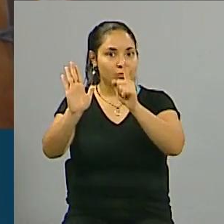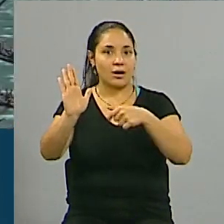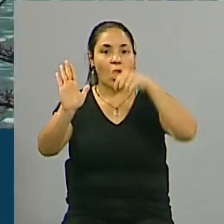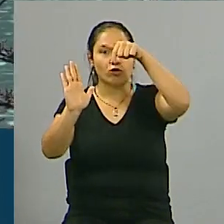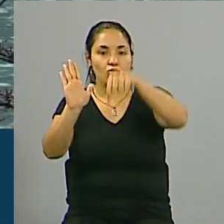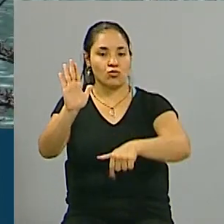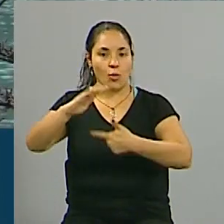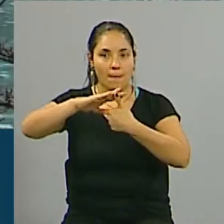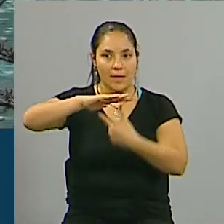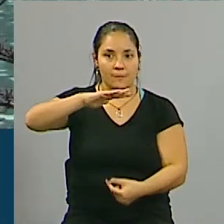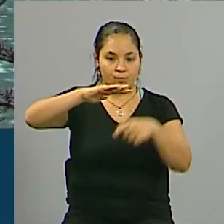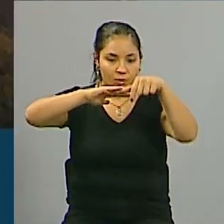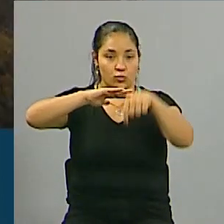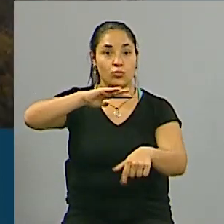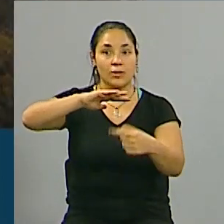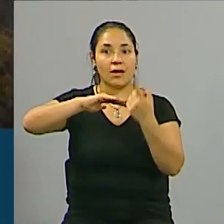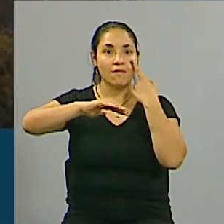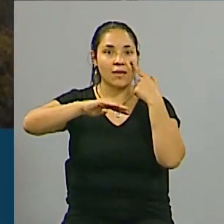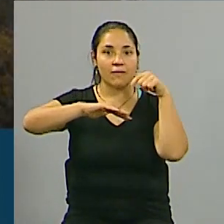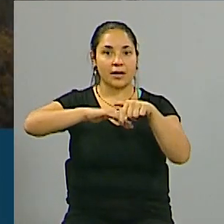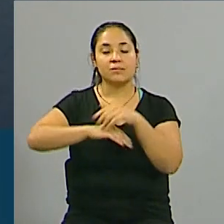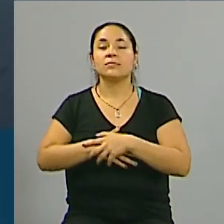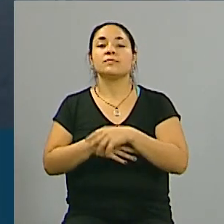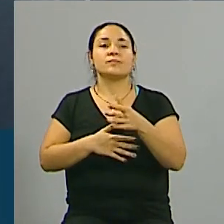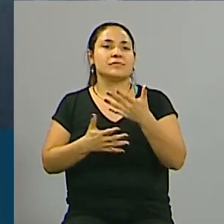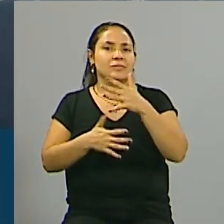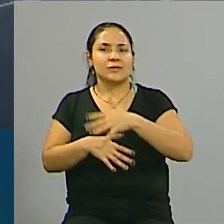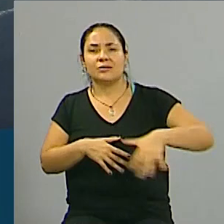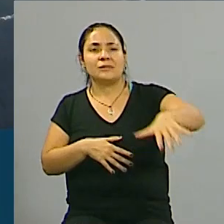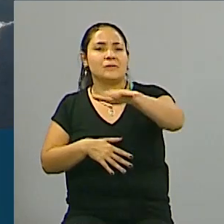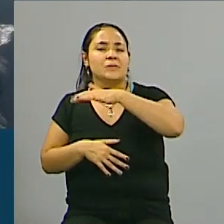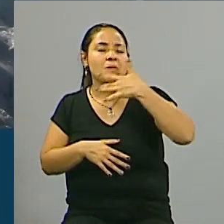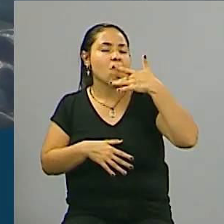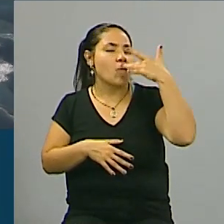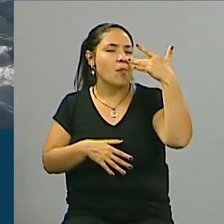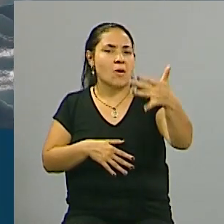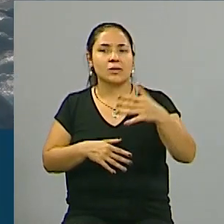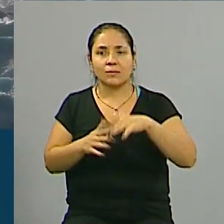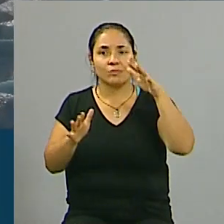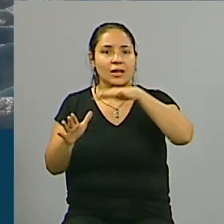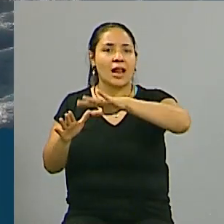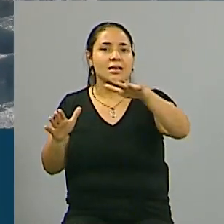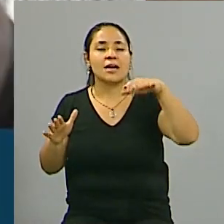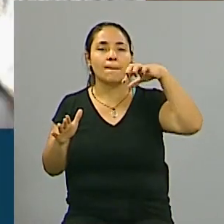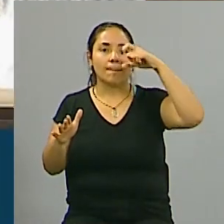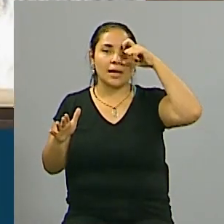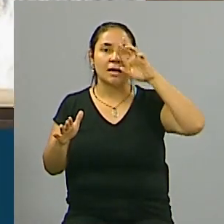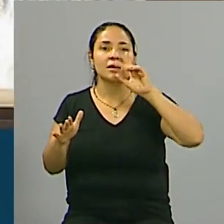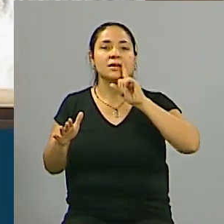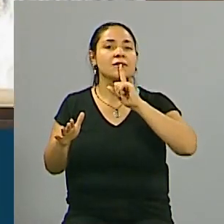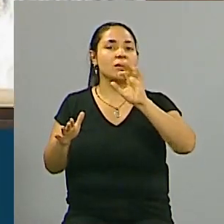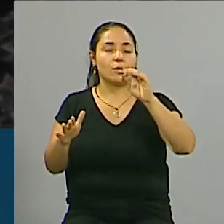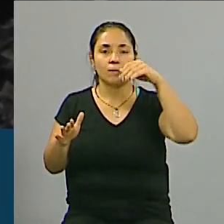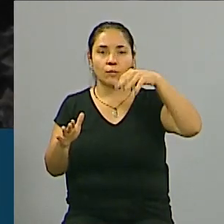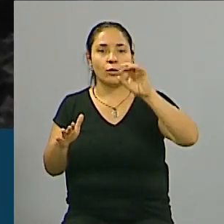en la Patagonia, donde han ido a mostrar escenarios realmente increíbles. Ahí vemos el glaciar Perito Moreno. Vivieron durante varias